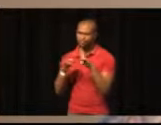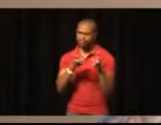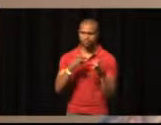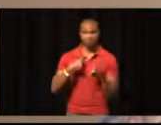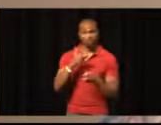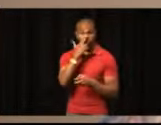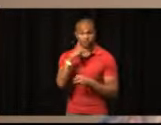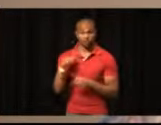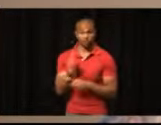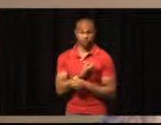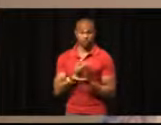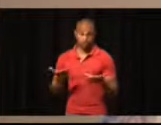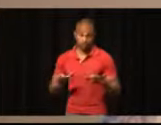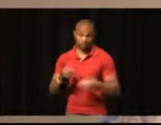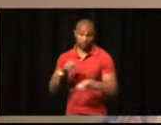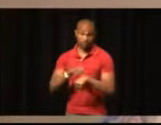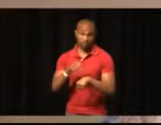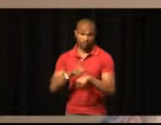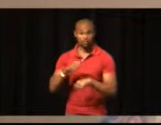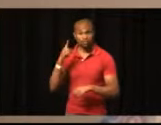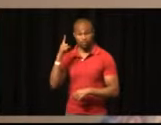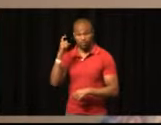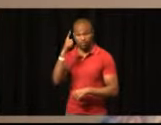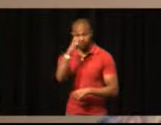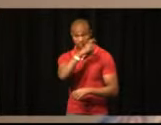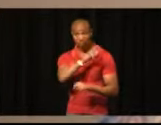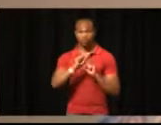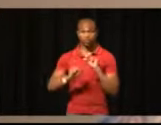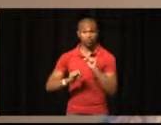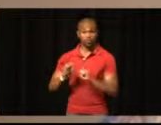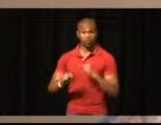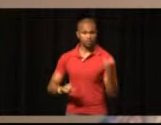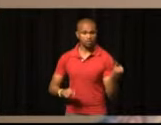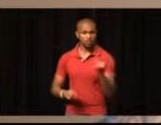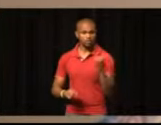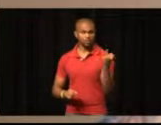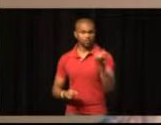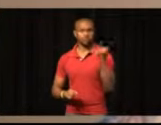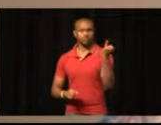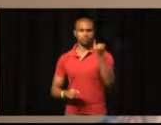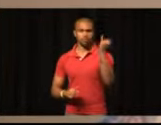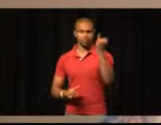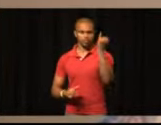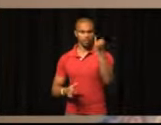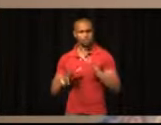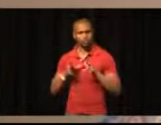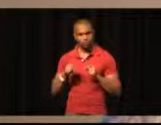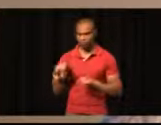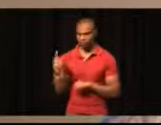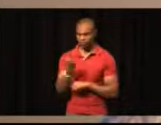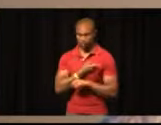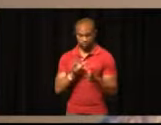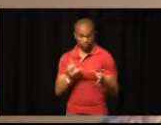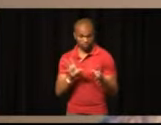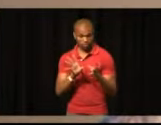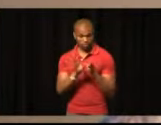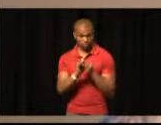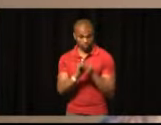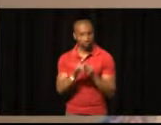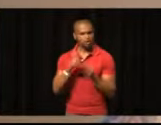en ese ángulo y me parece que estamos en un momento crucial de valorar nuestros